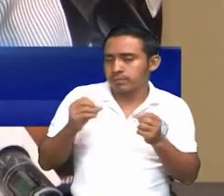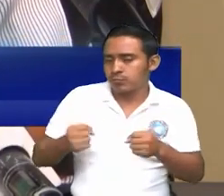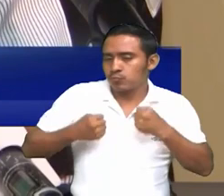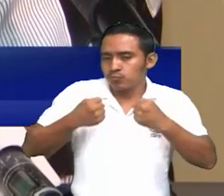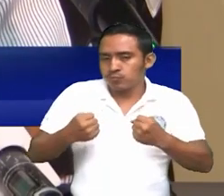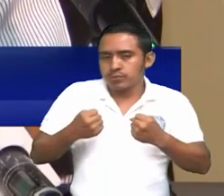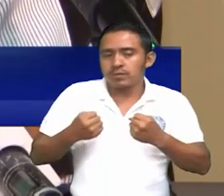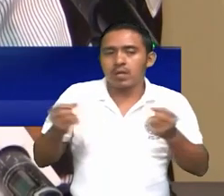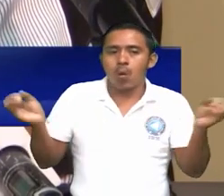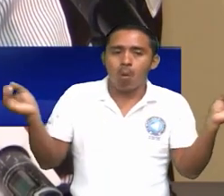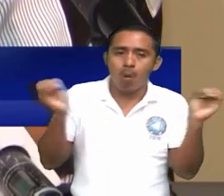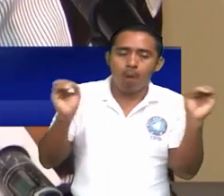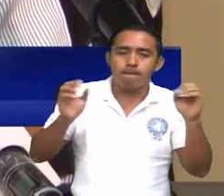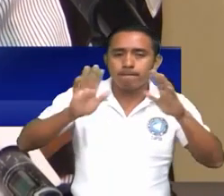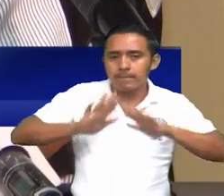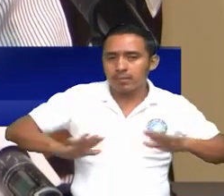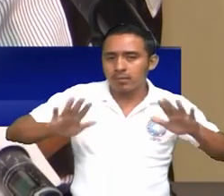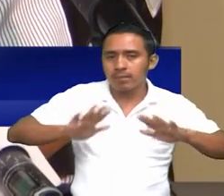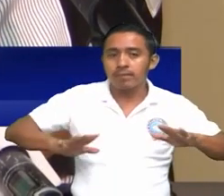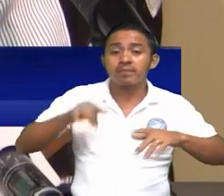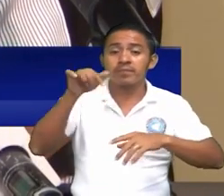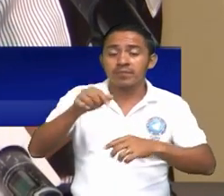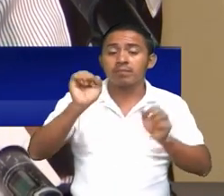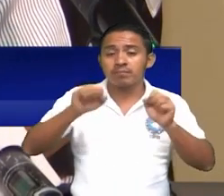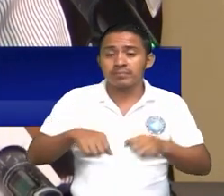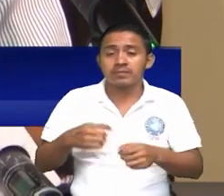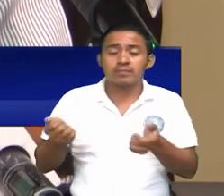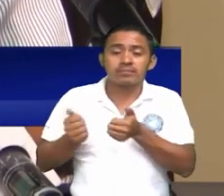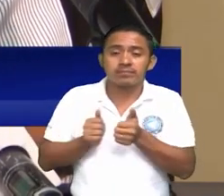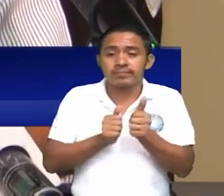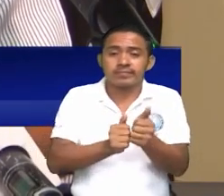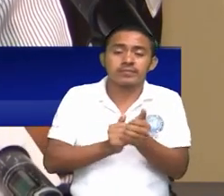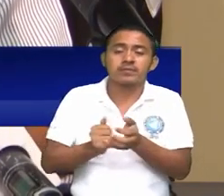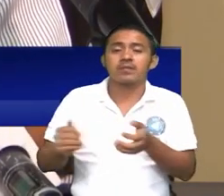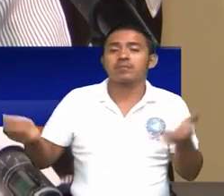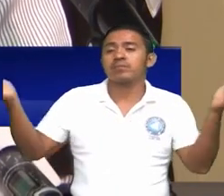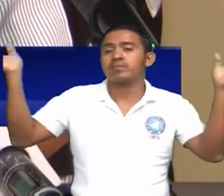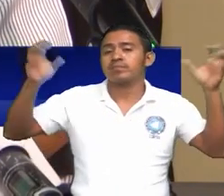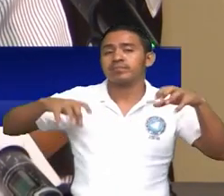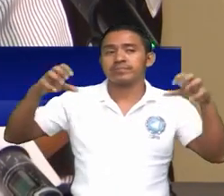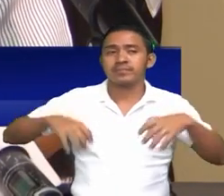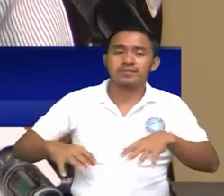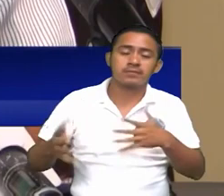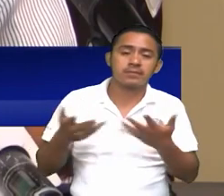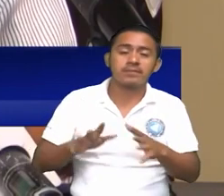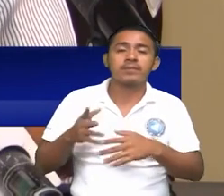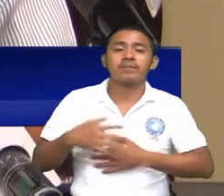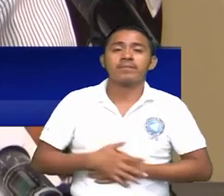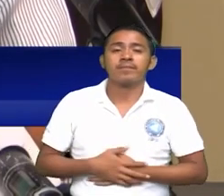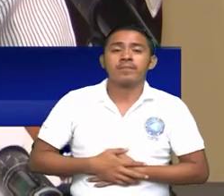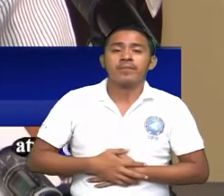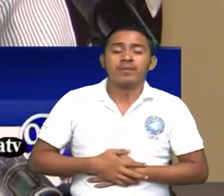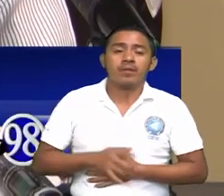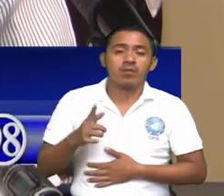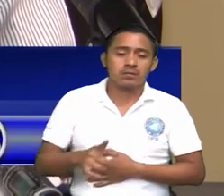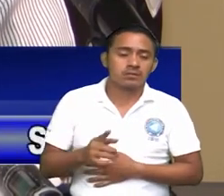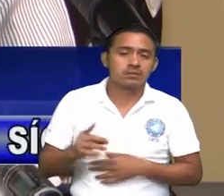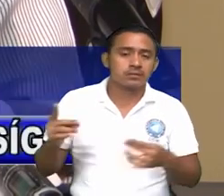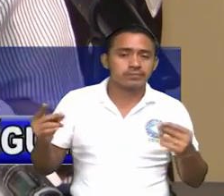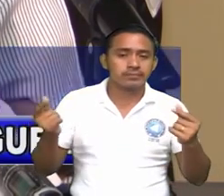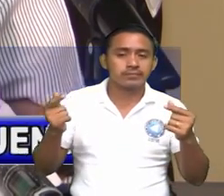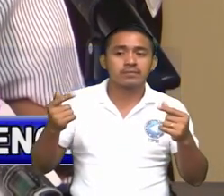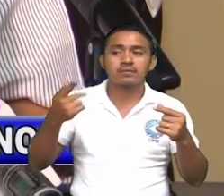o lluvias moderadas, estas podrán ser acompañadas por vientos con estas velocidades y prestar